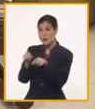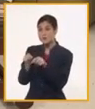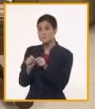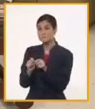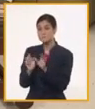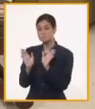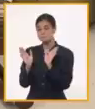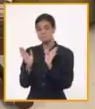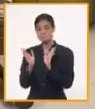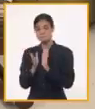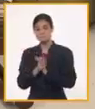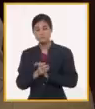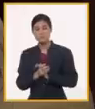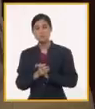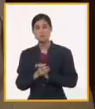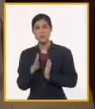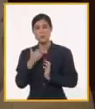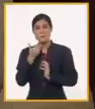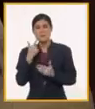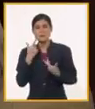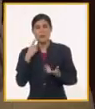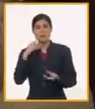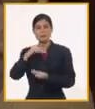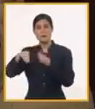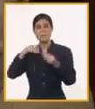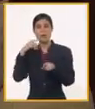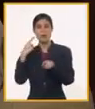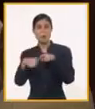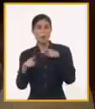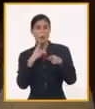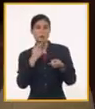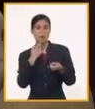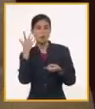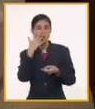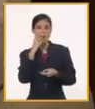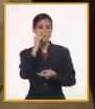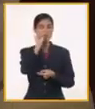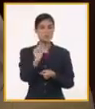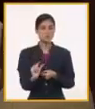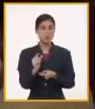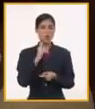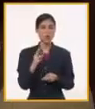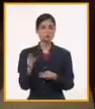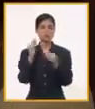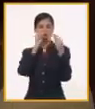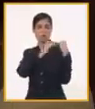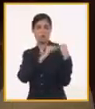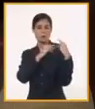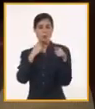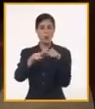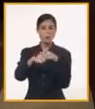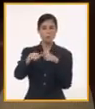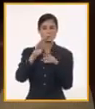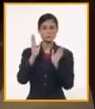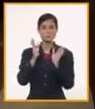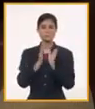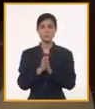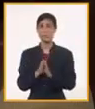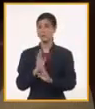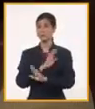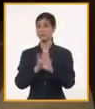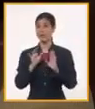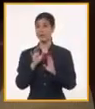déjame mejor buscar otro candidato para La Habana. O sea, no sé yo a quién tendría. Bueno, la conclusión es que